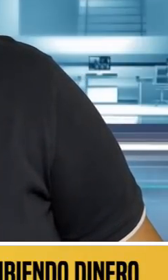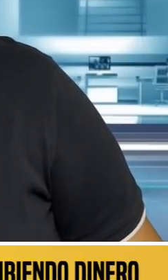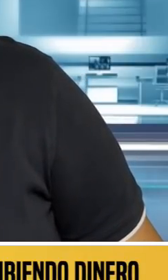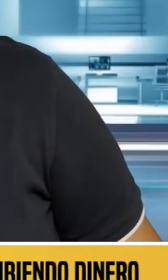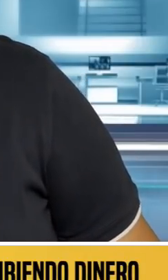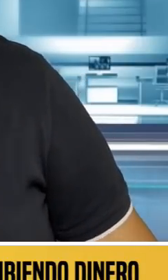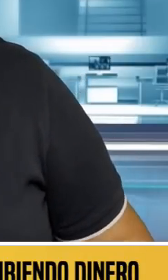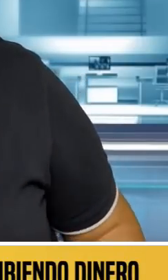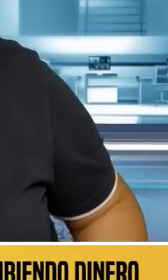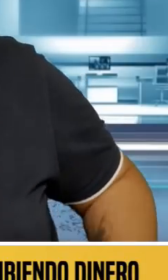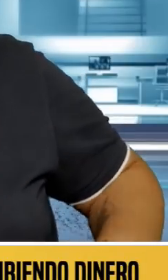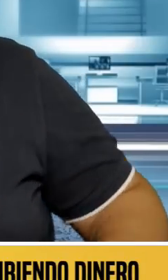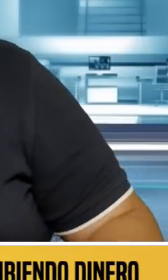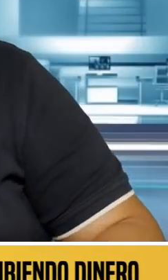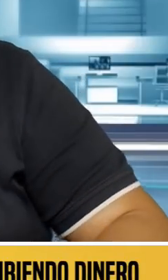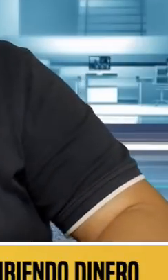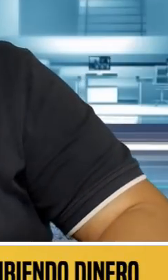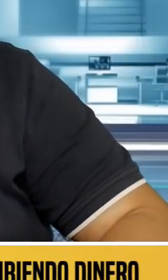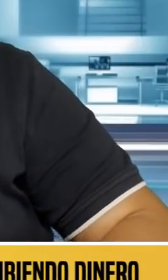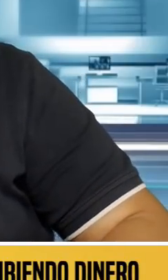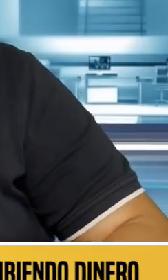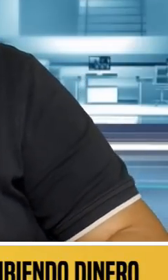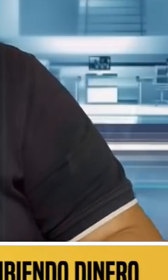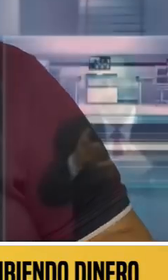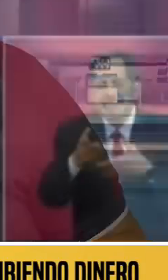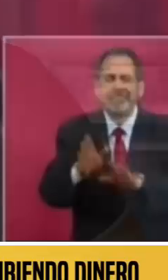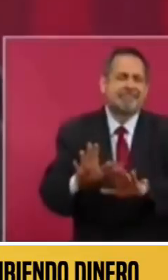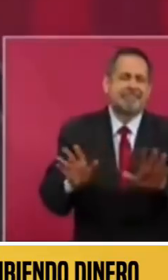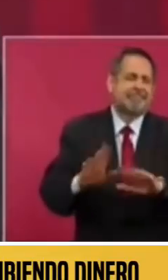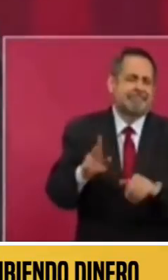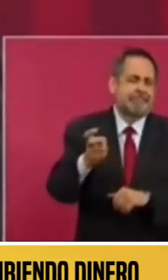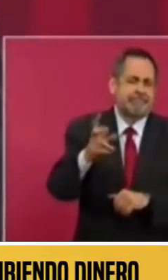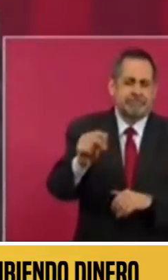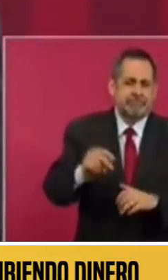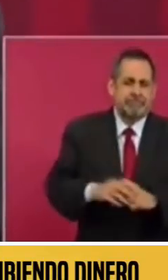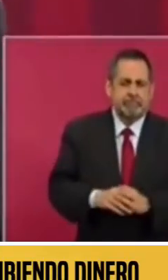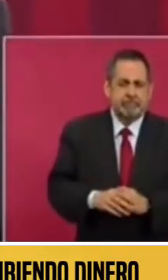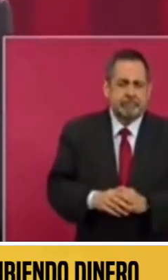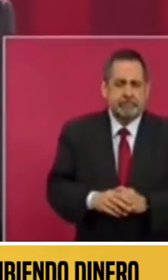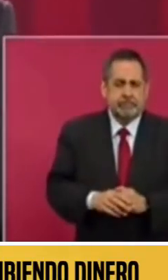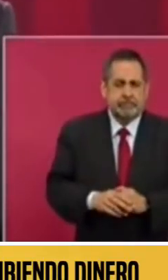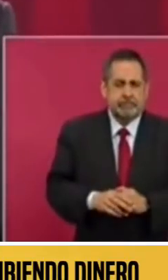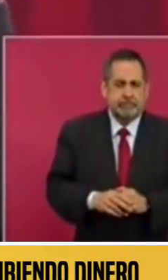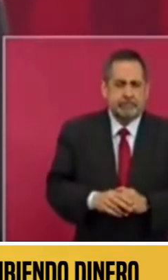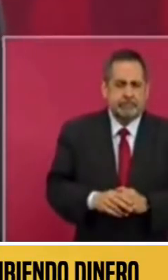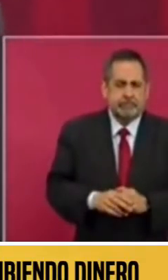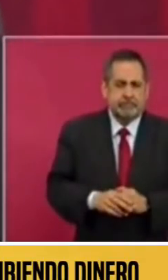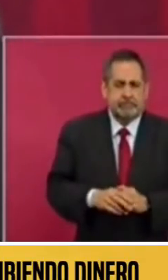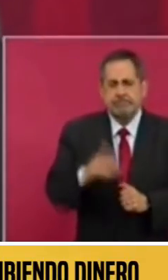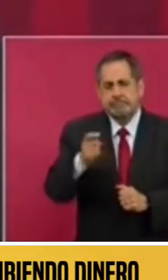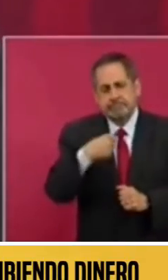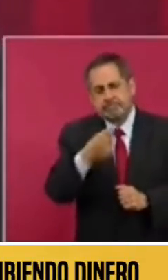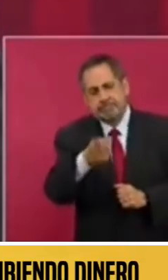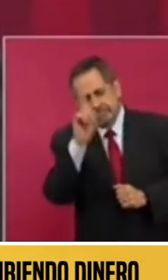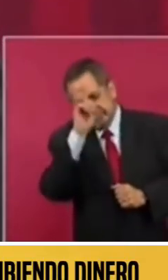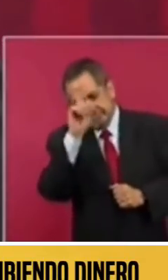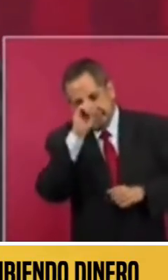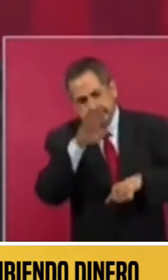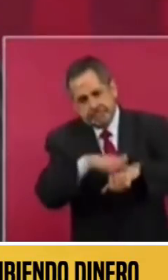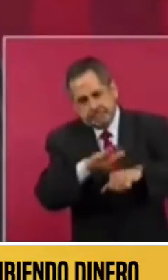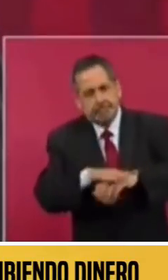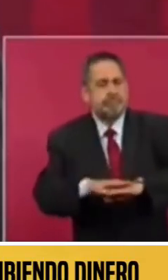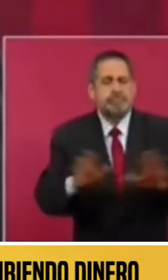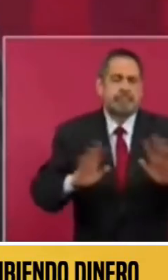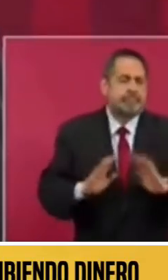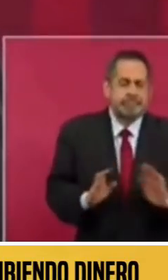emilio lozoya no escuchar lo que dijo el presidente nada más la recomendación